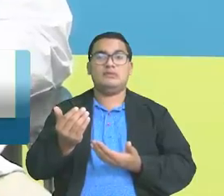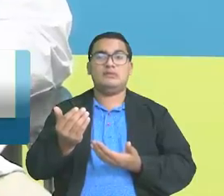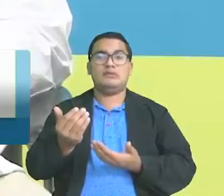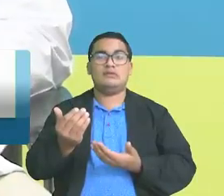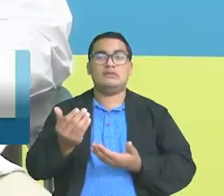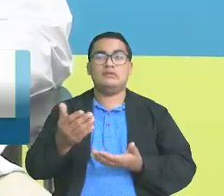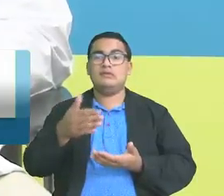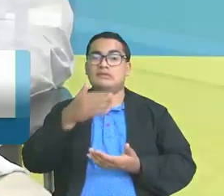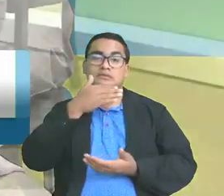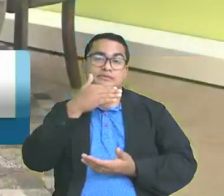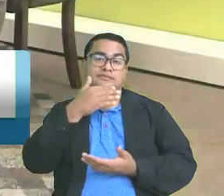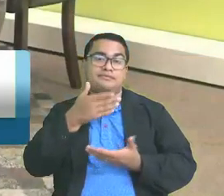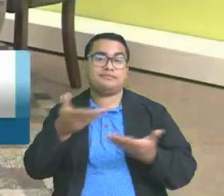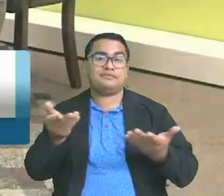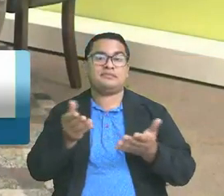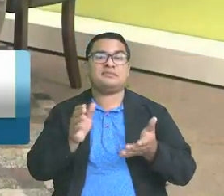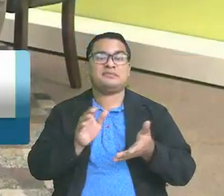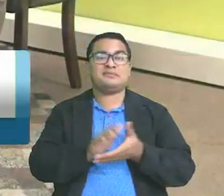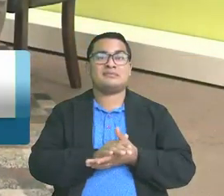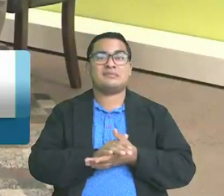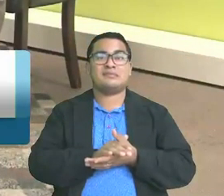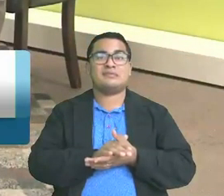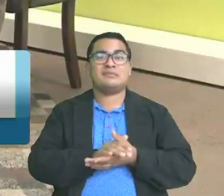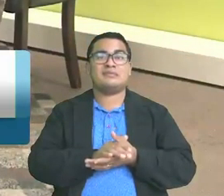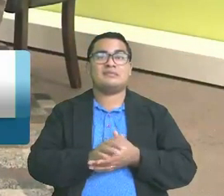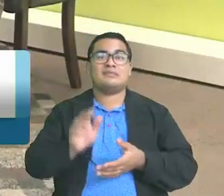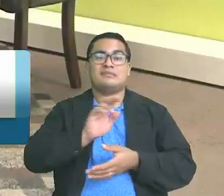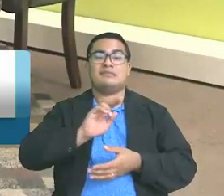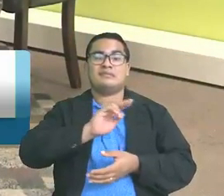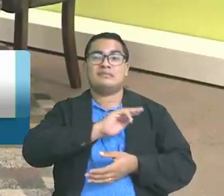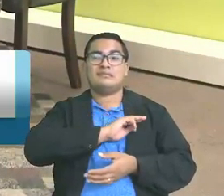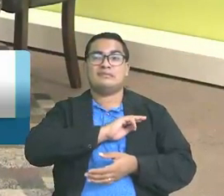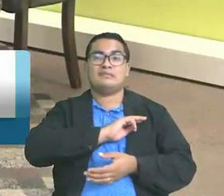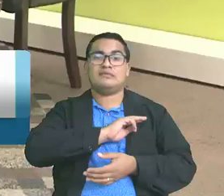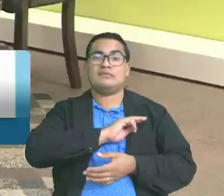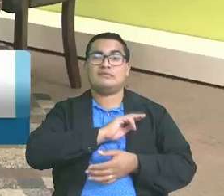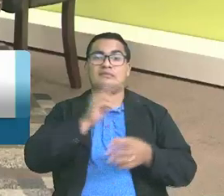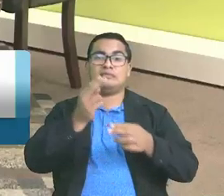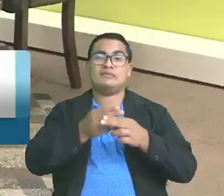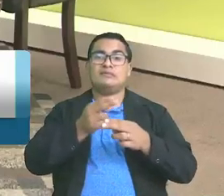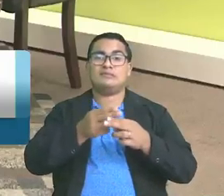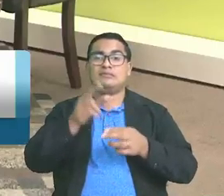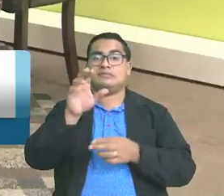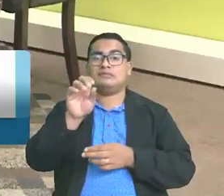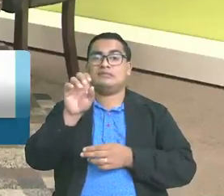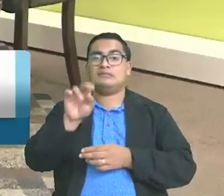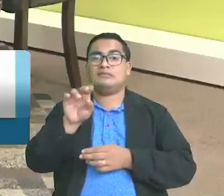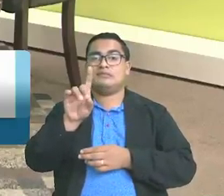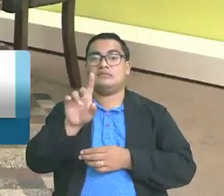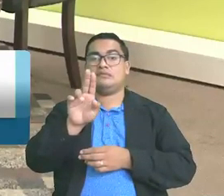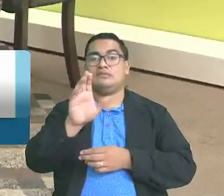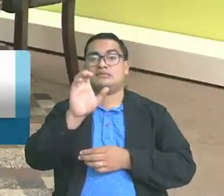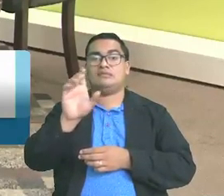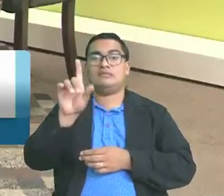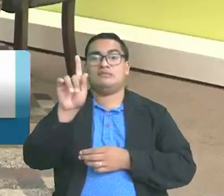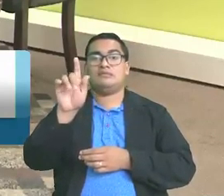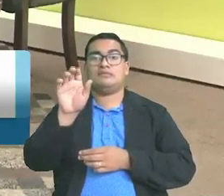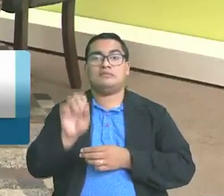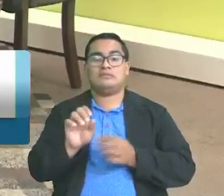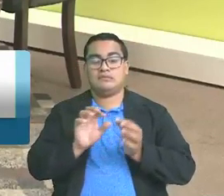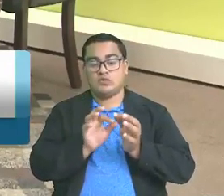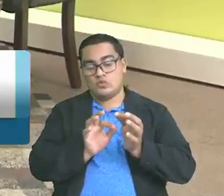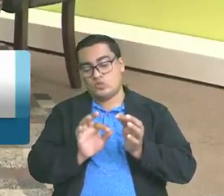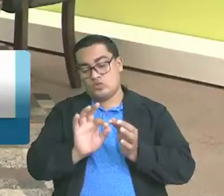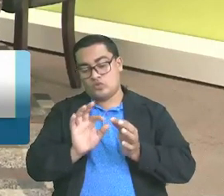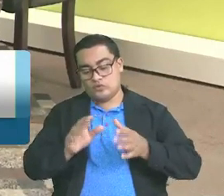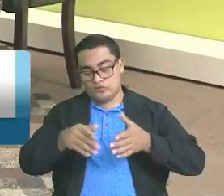la bolsa escrotal. Hay un conducto que se forma, es un conducto virtual. ¿Por qué es virtual? Porque realmente no es una cavidad,